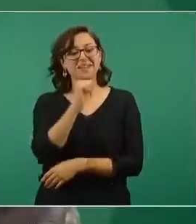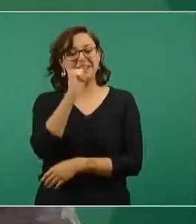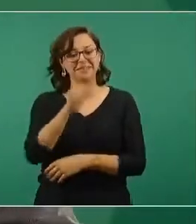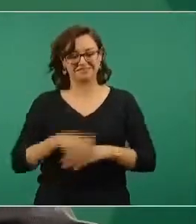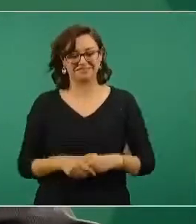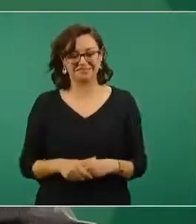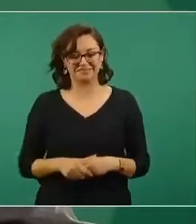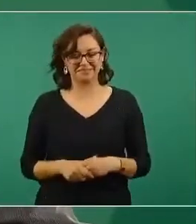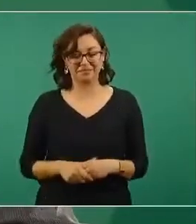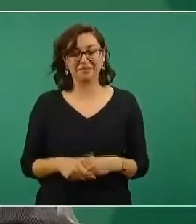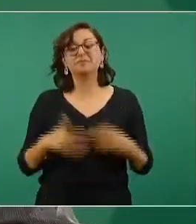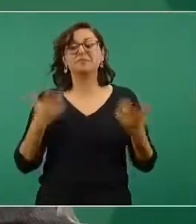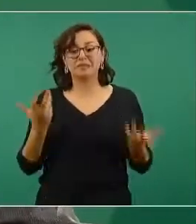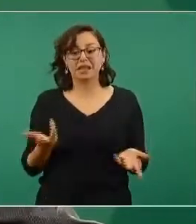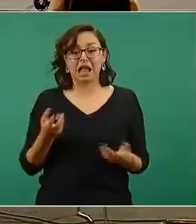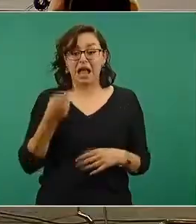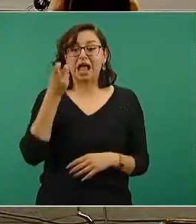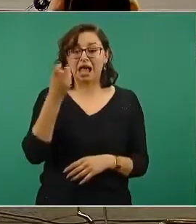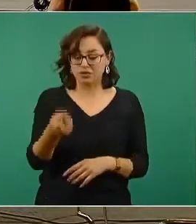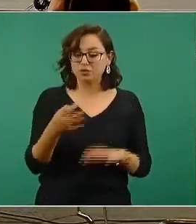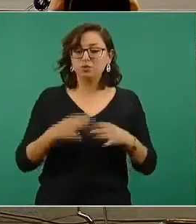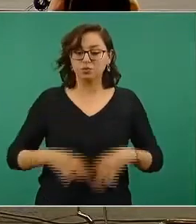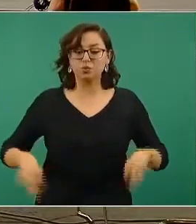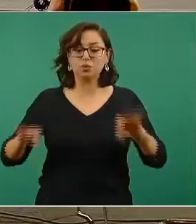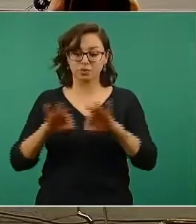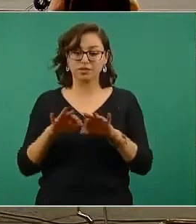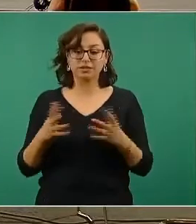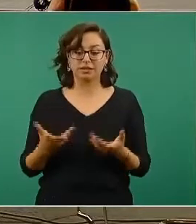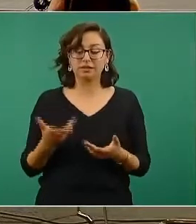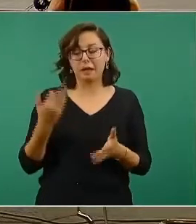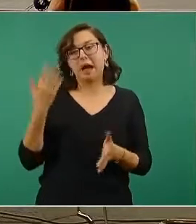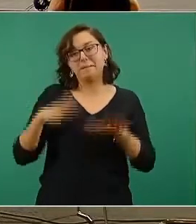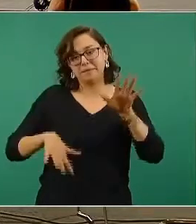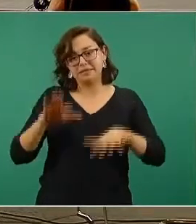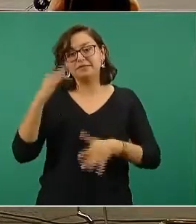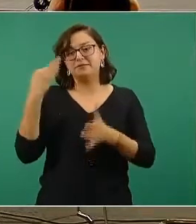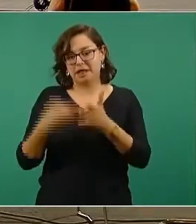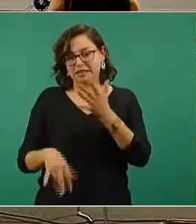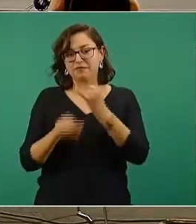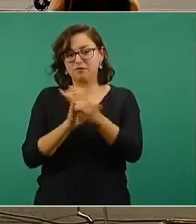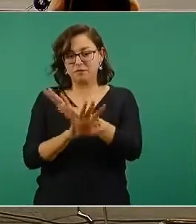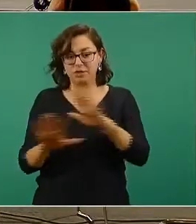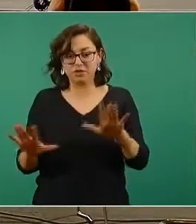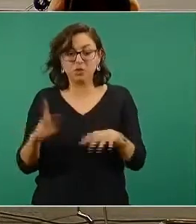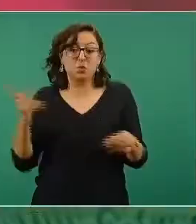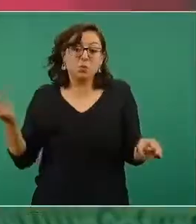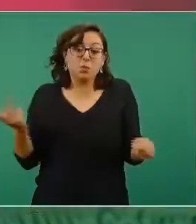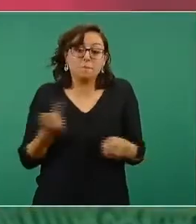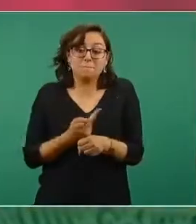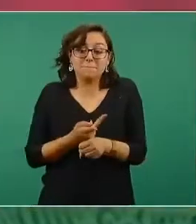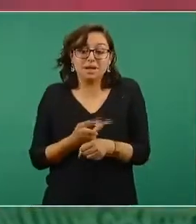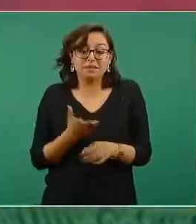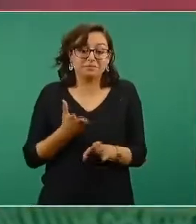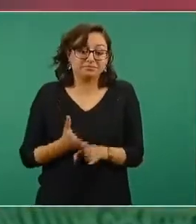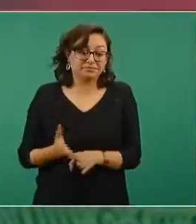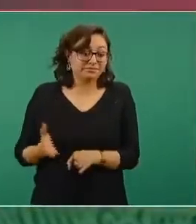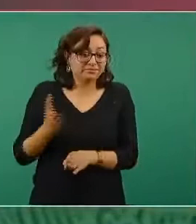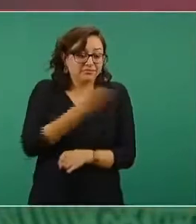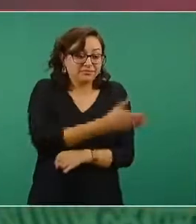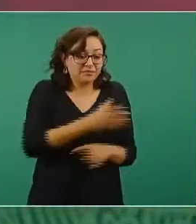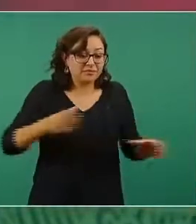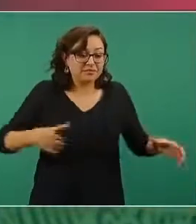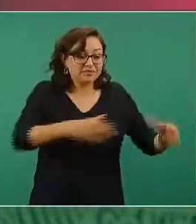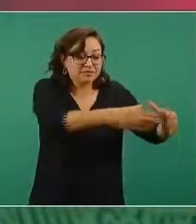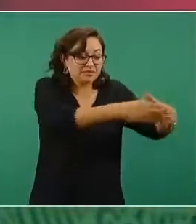tiene, porque cuando tienes un ensayo clínico, como pasa con COVID, pues solamente una proporción de ellos son graves. Entonces